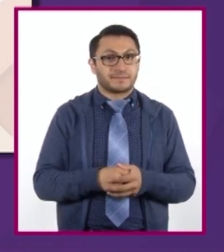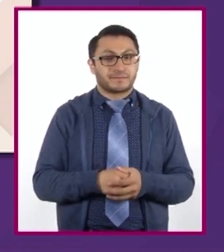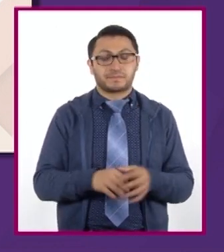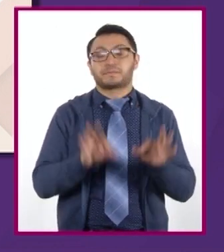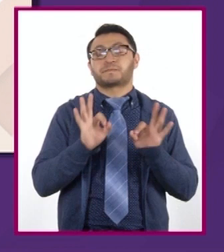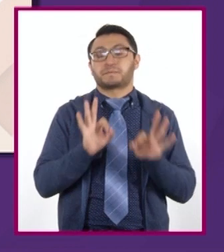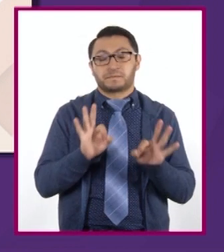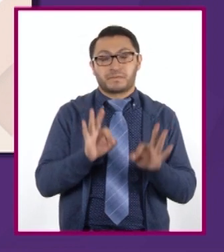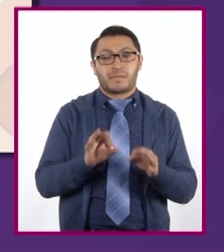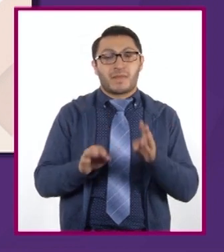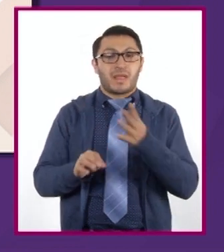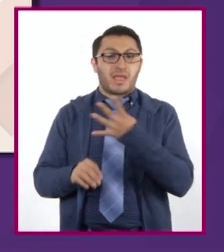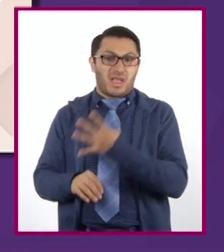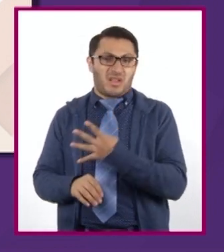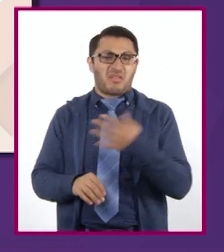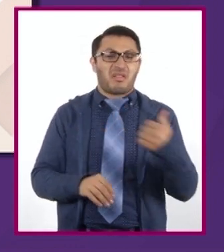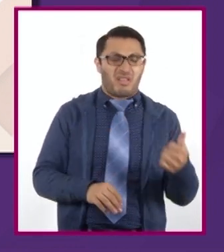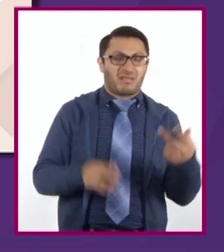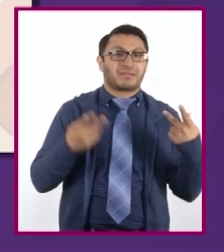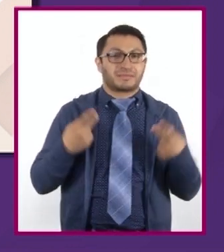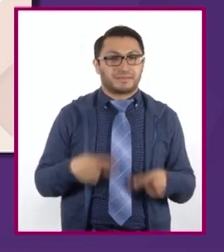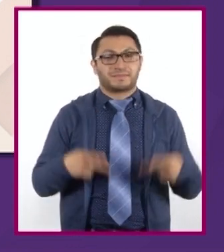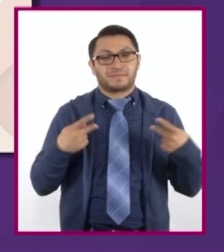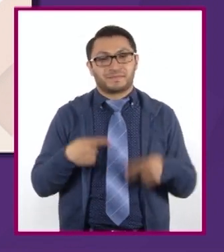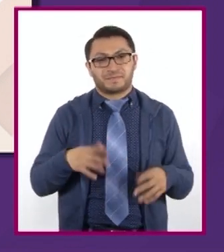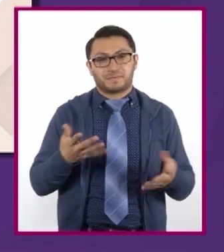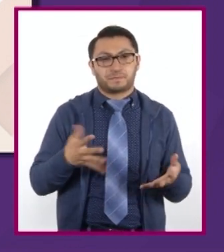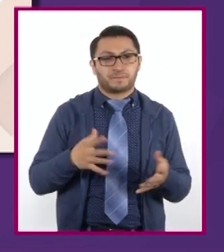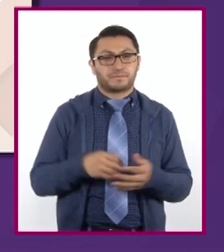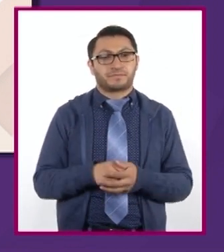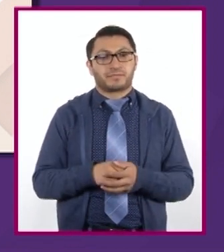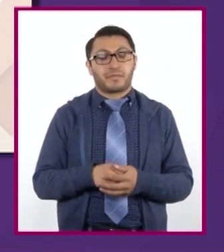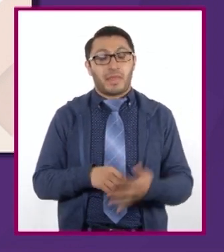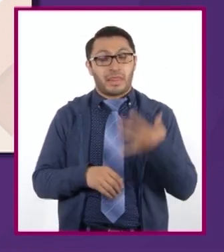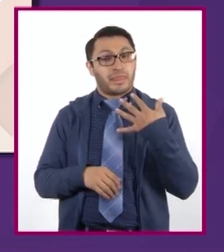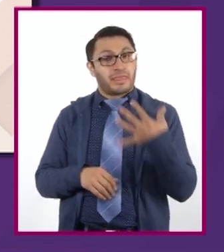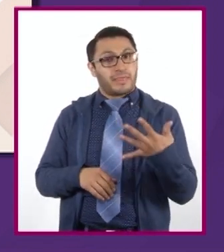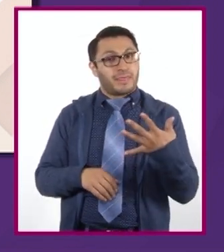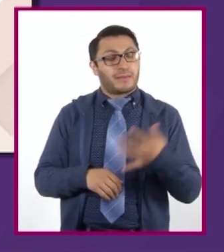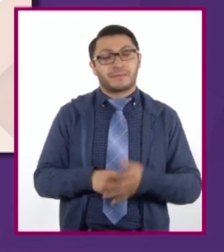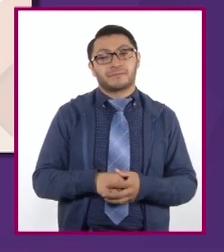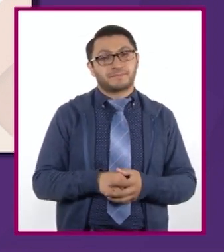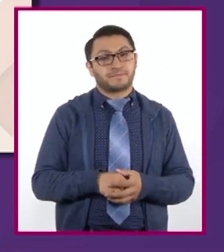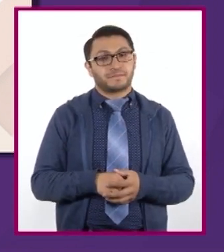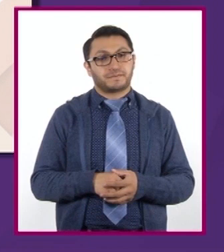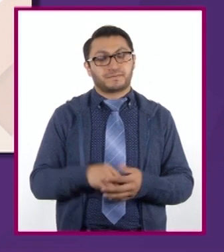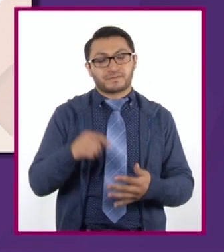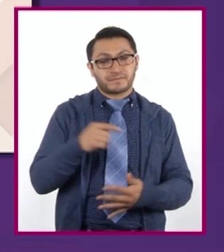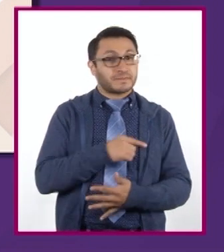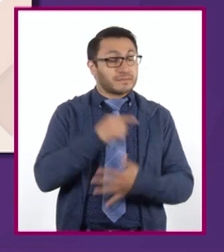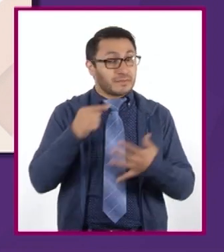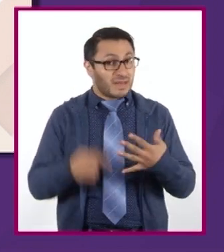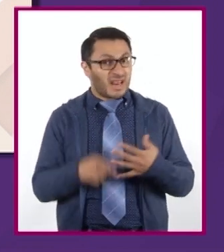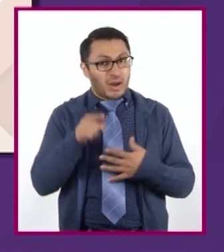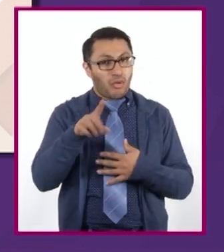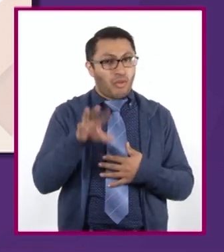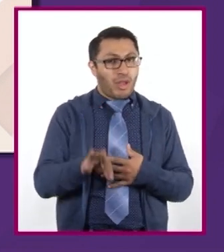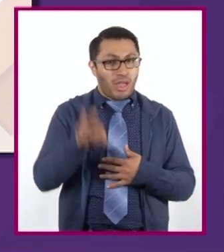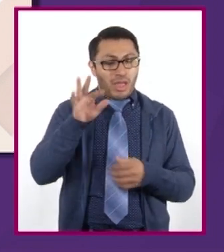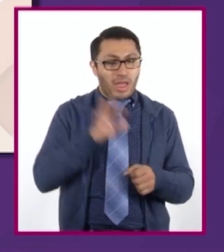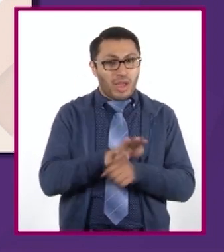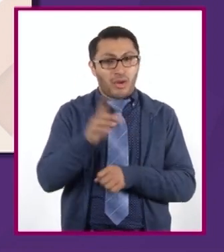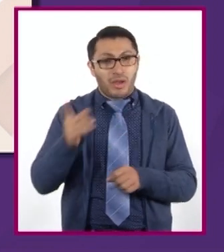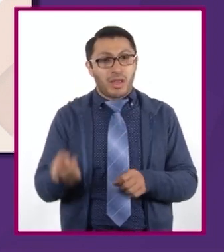Muy bien, de 4 a 6 participantes. Número 5. De las opciones, elige la que